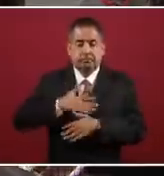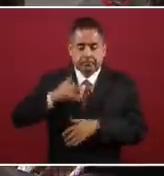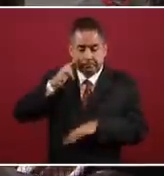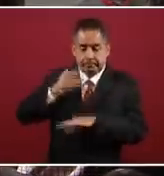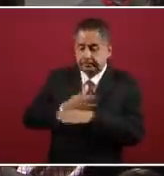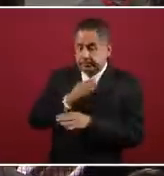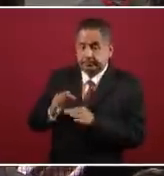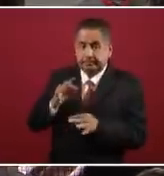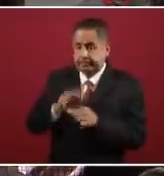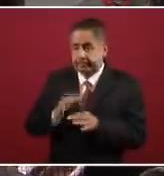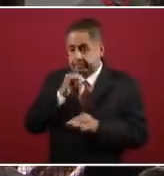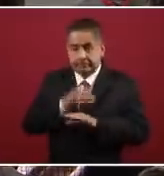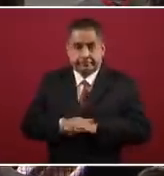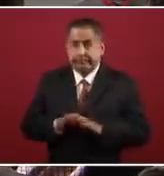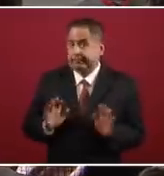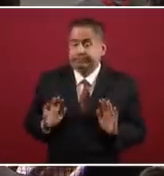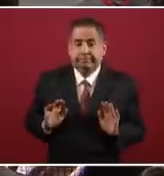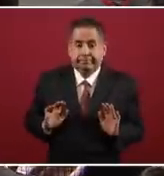corresponde.